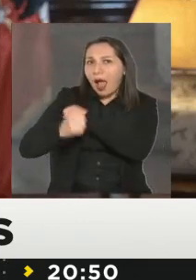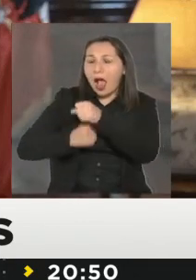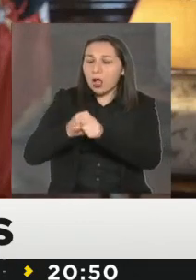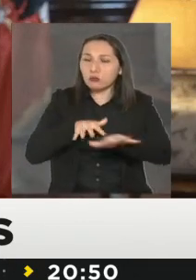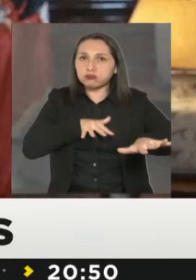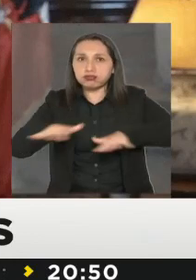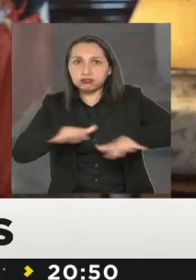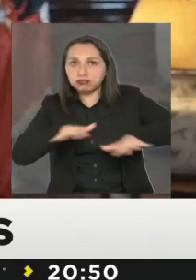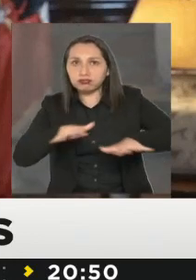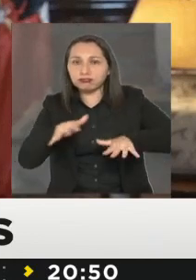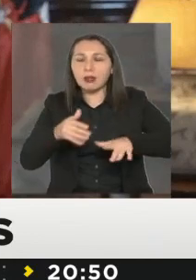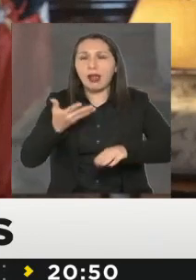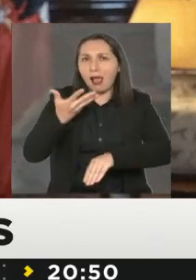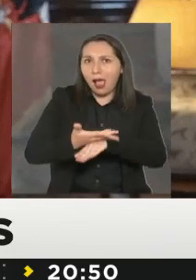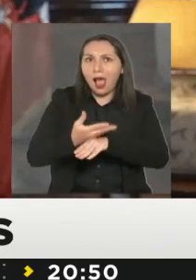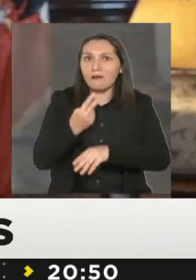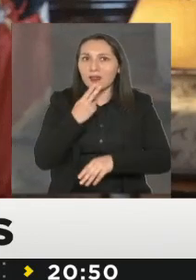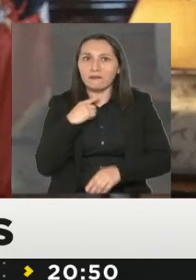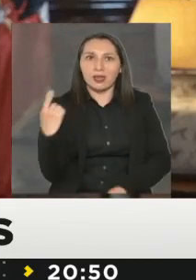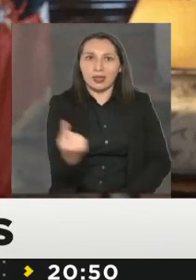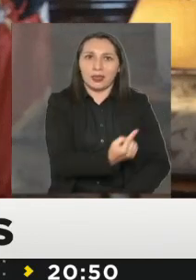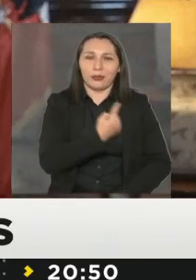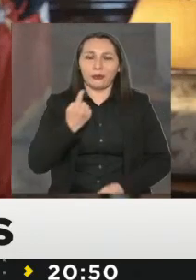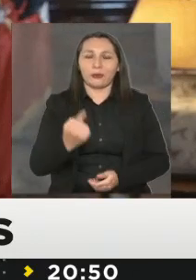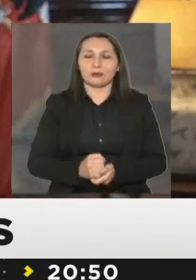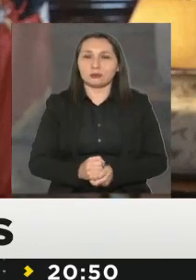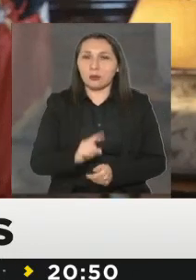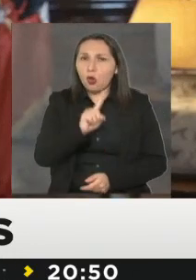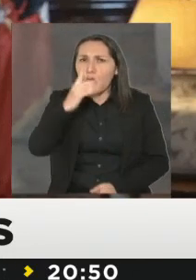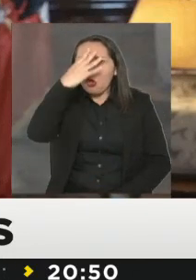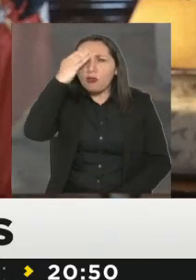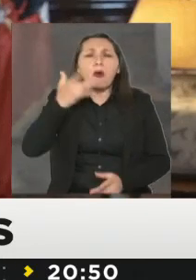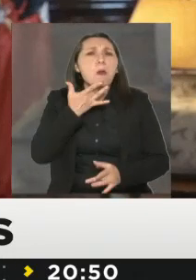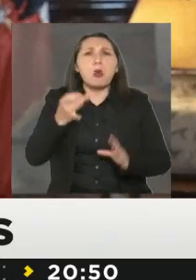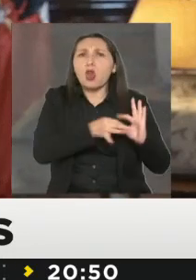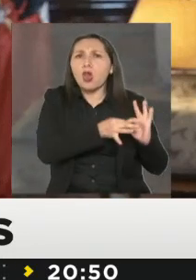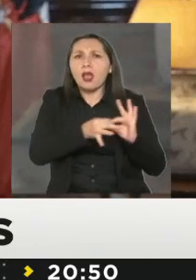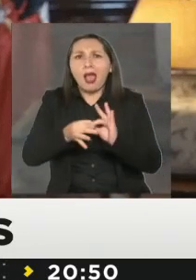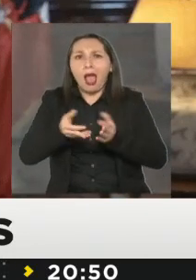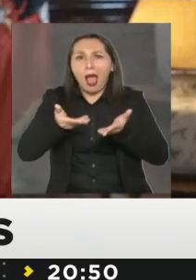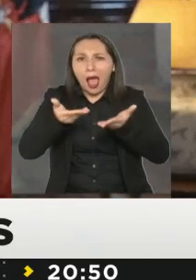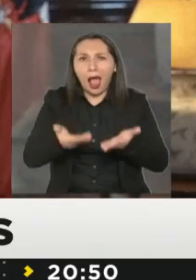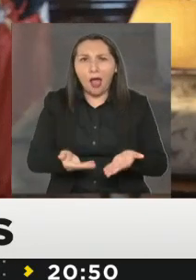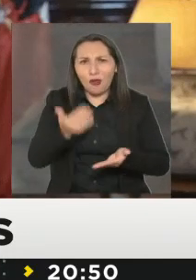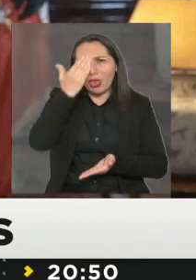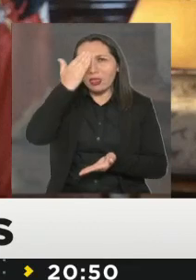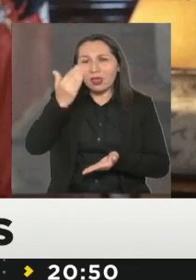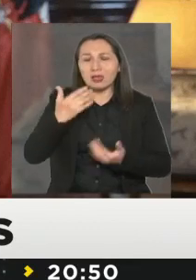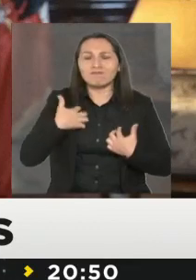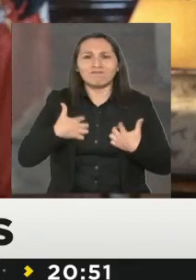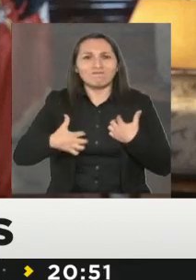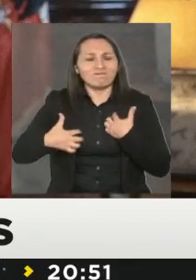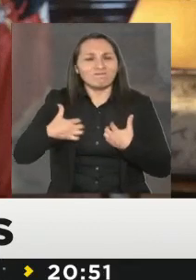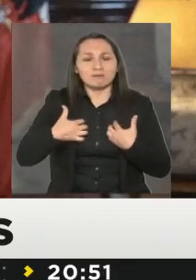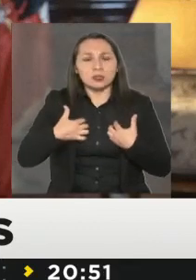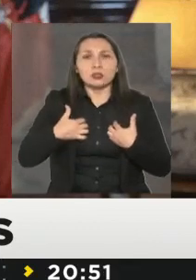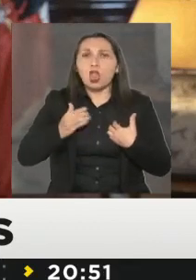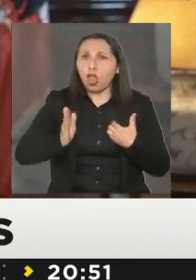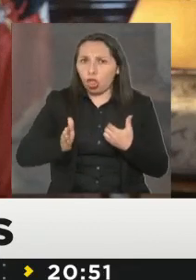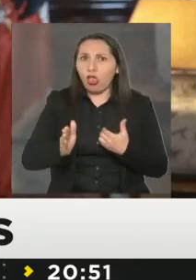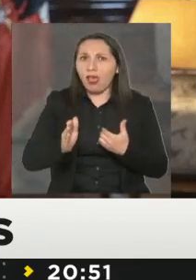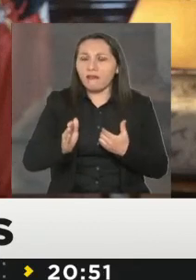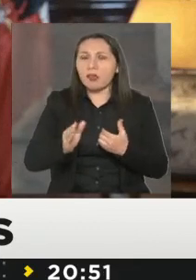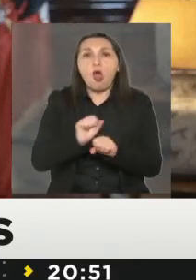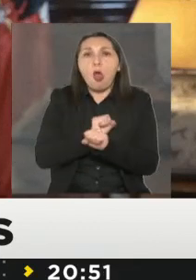intensos que hemos vivido no olvidemos porque llegamos hasta aquí ese malestar sigue latente